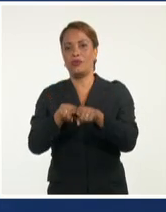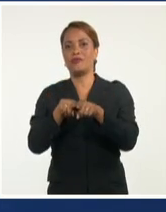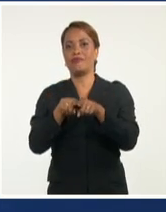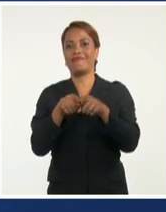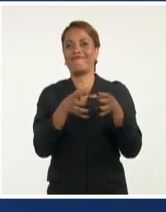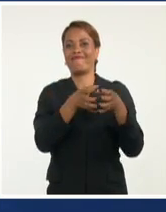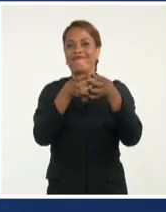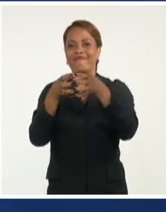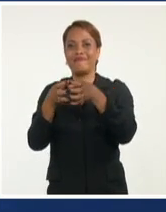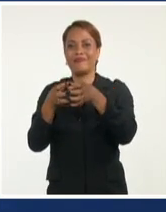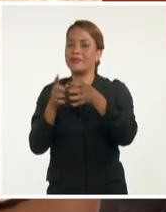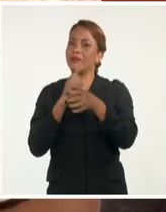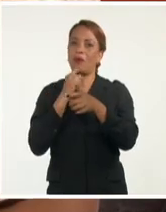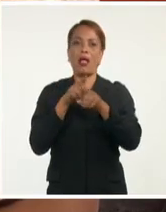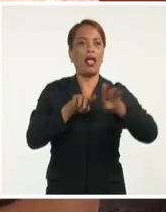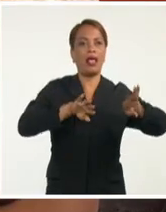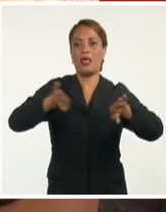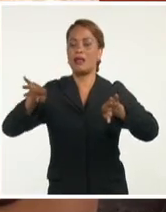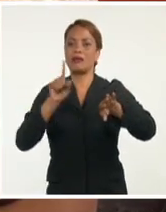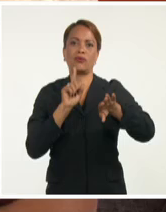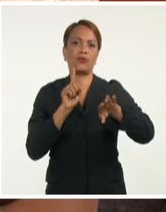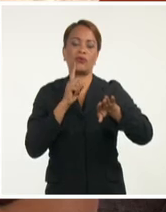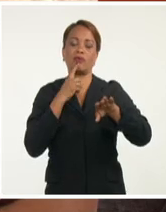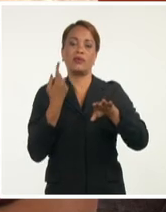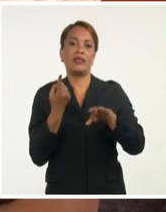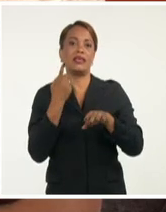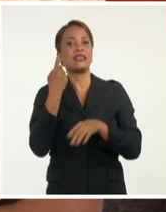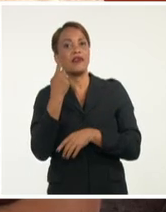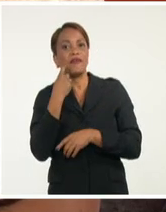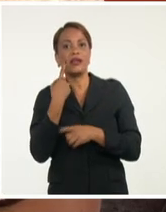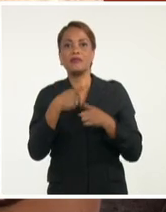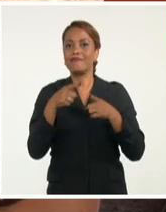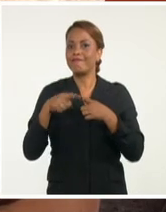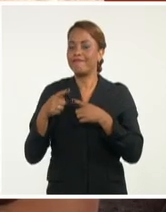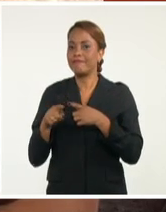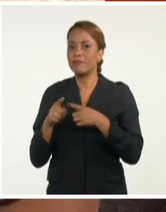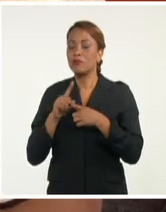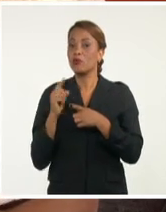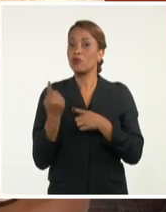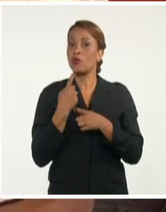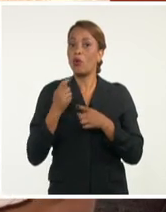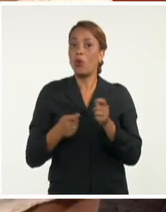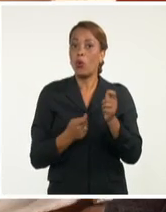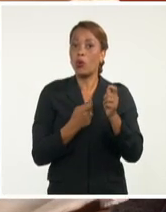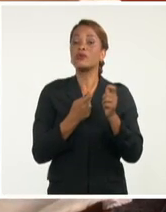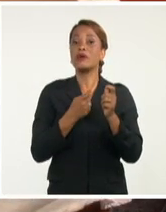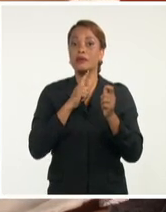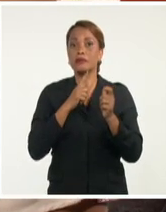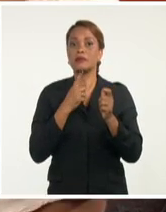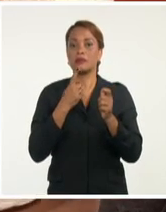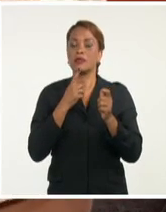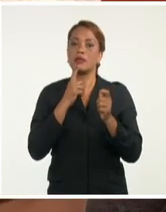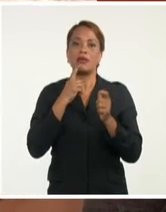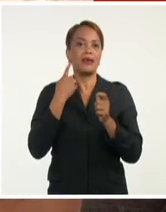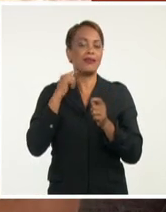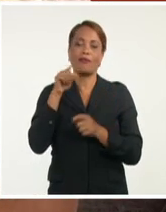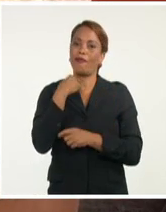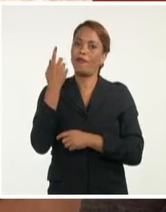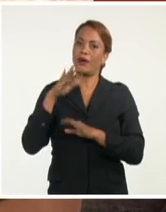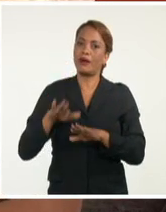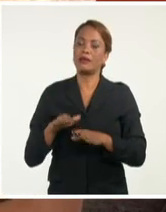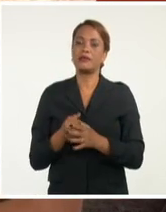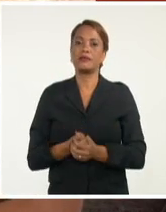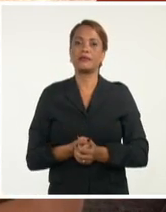que trajeron pues la ausencia de los recursos que necesitaban los que estaban combatiendo en Cuba. La Revolución del 30 tuvo